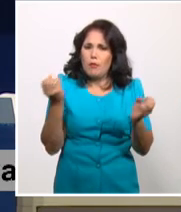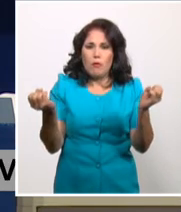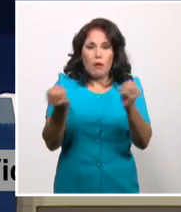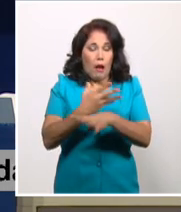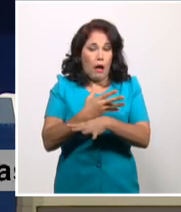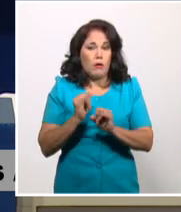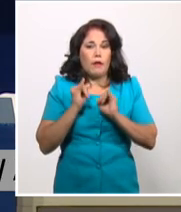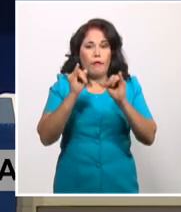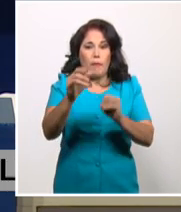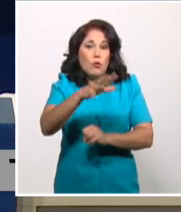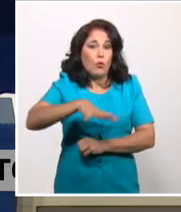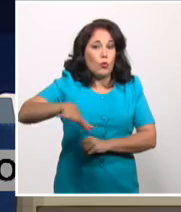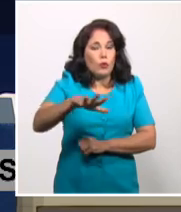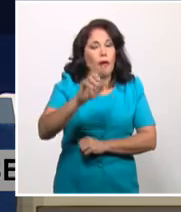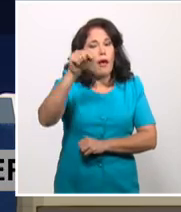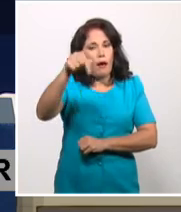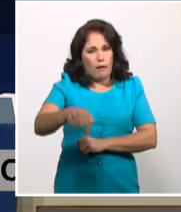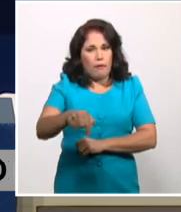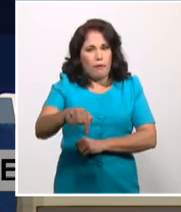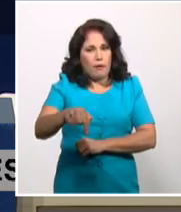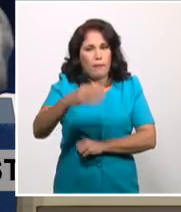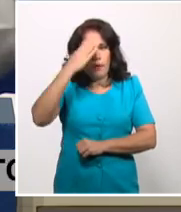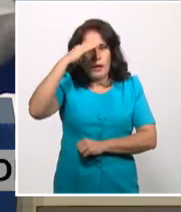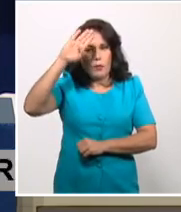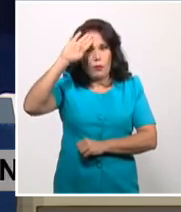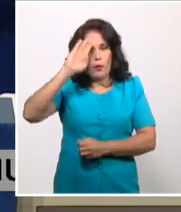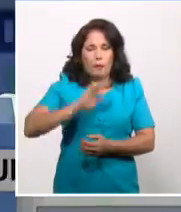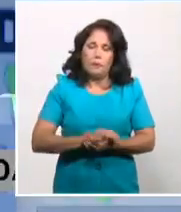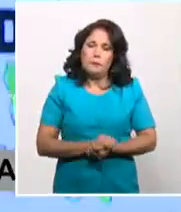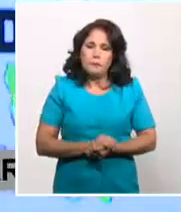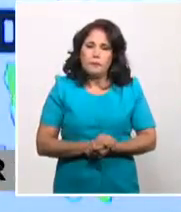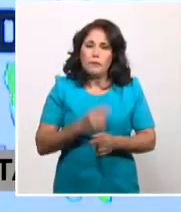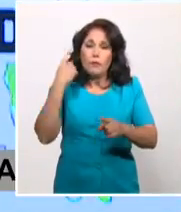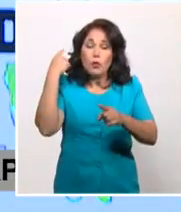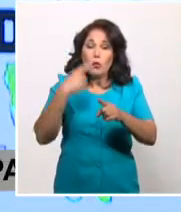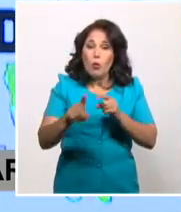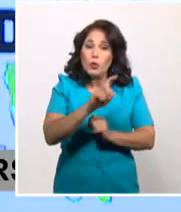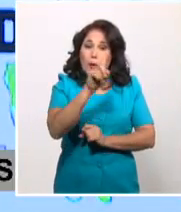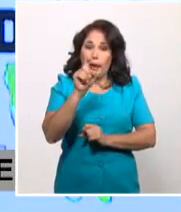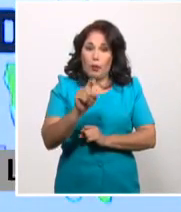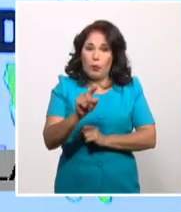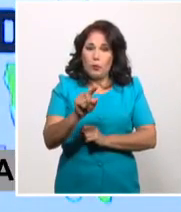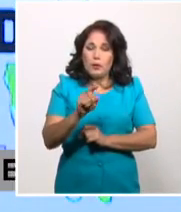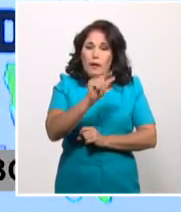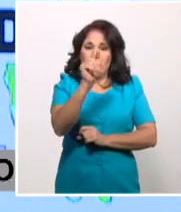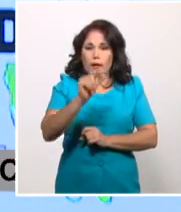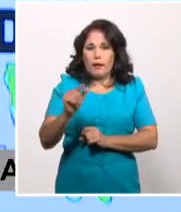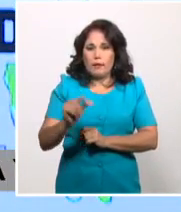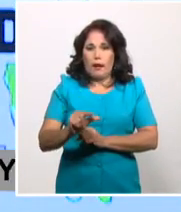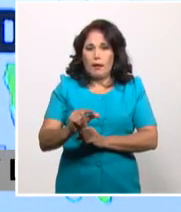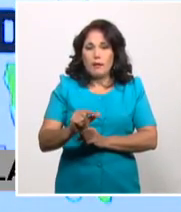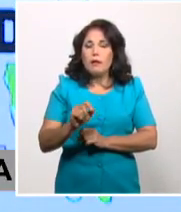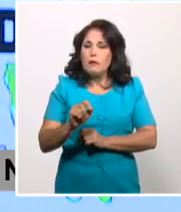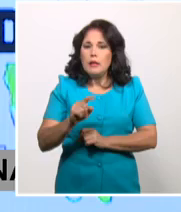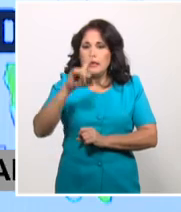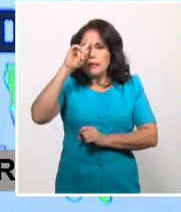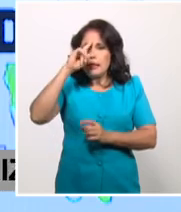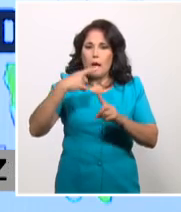la información de lo que está aconteciendo en nuestro país. Doctor, una última pregunta del medio italiano acreditado en La Habana, Sí por